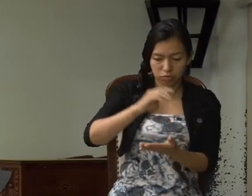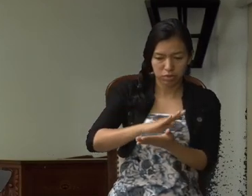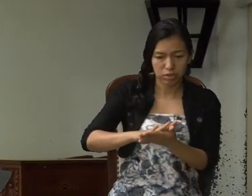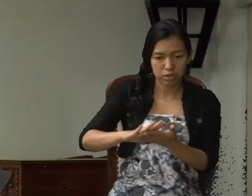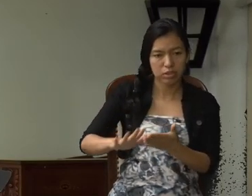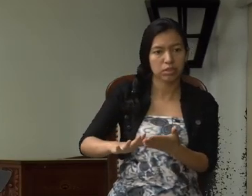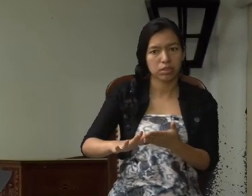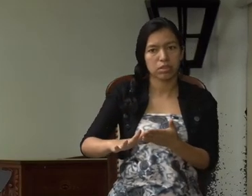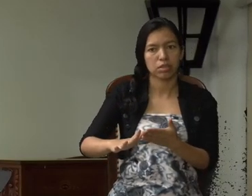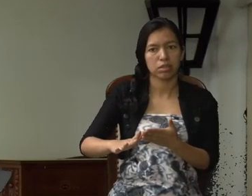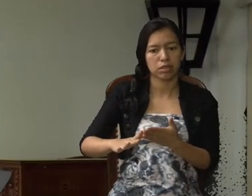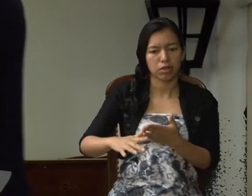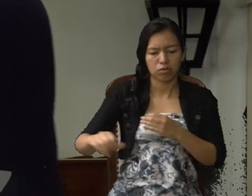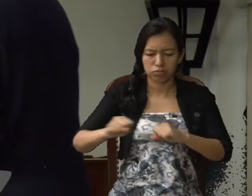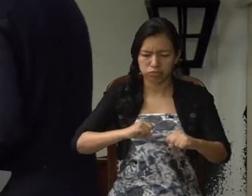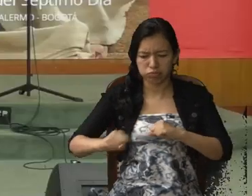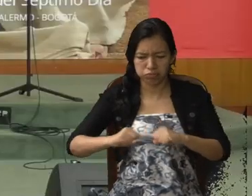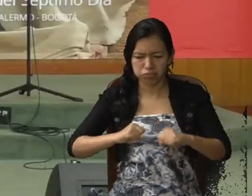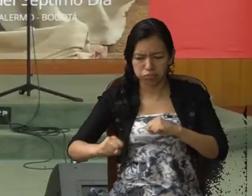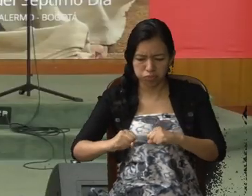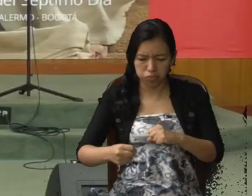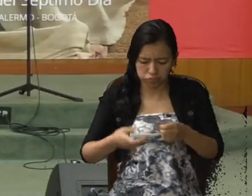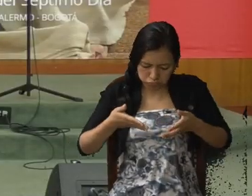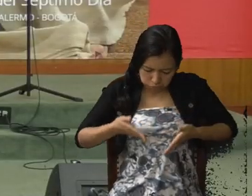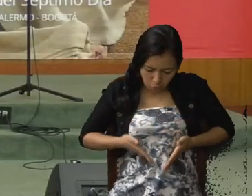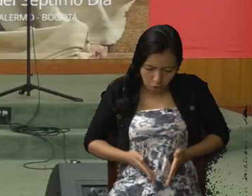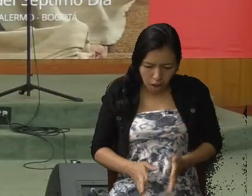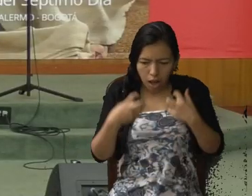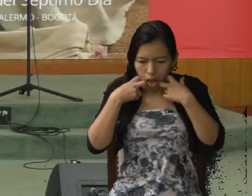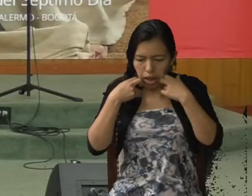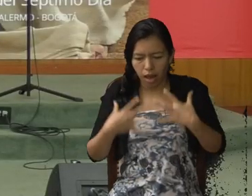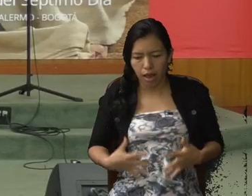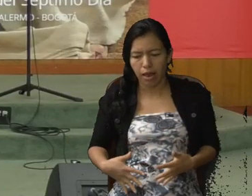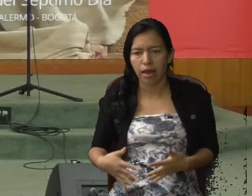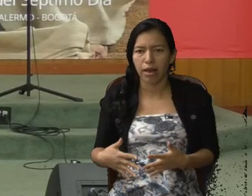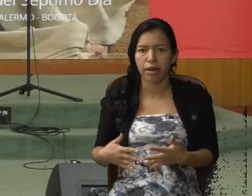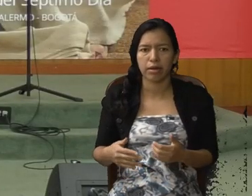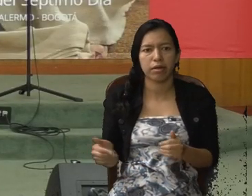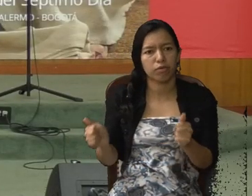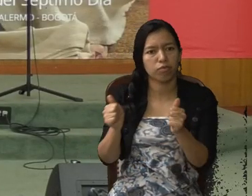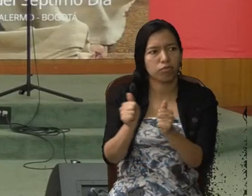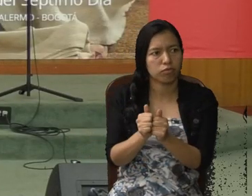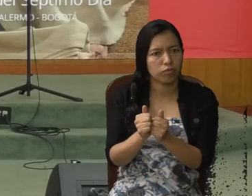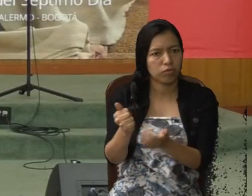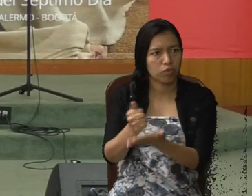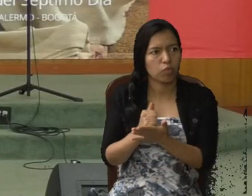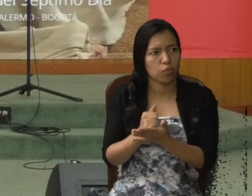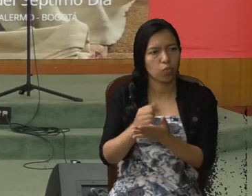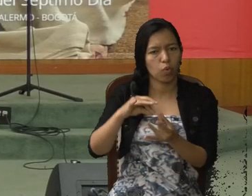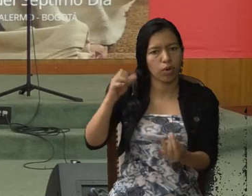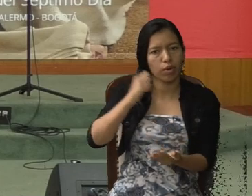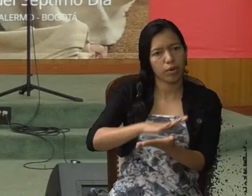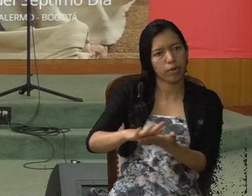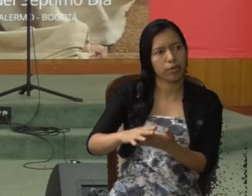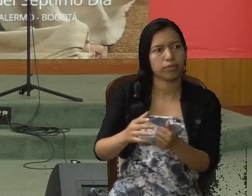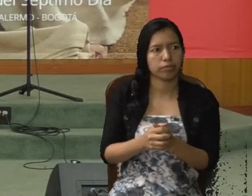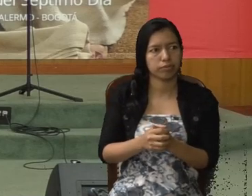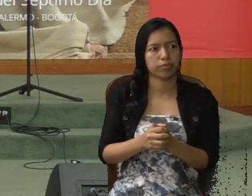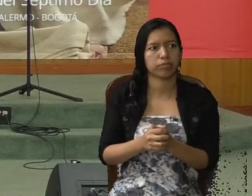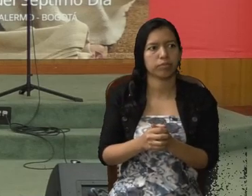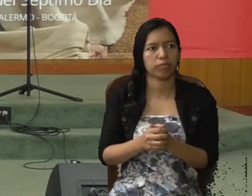Y Jesús llegó a volverse carne gracias al Espíritu Santo. Pero ¿saben? Lo mejor de este texto está